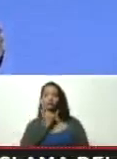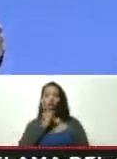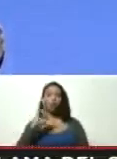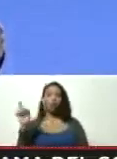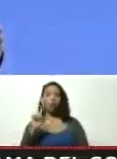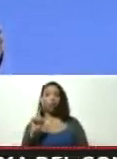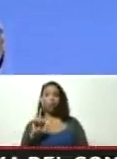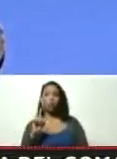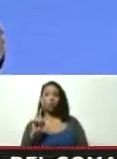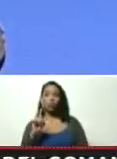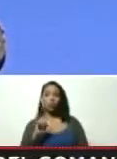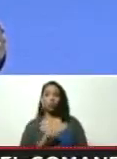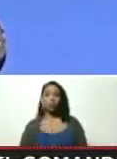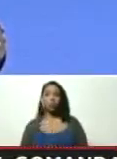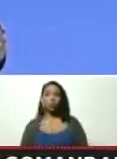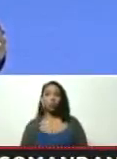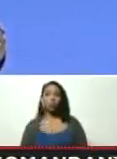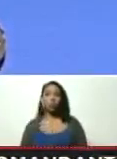que asumir ese rol